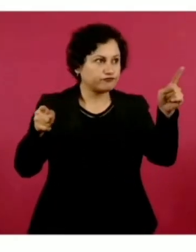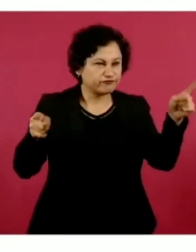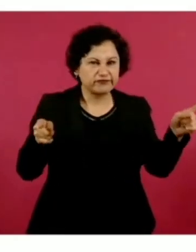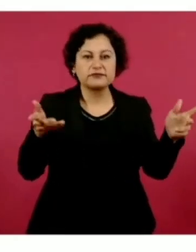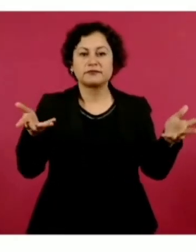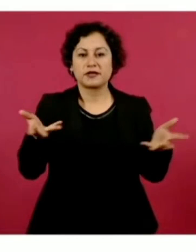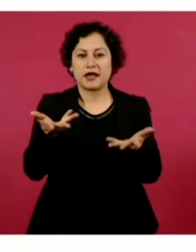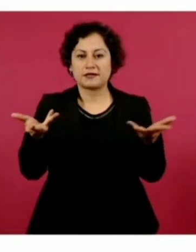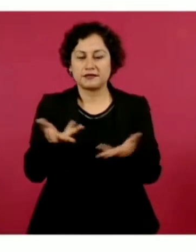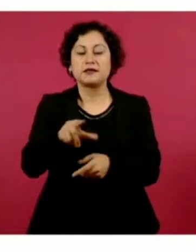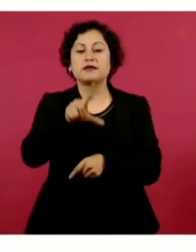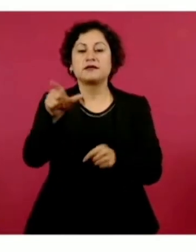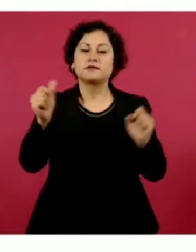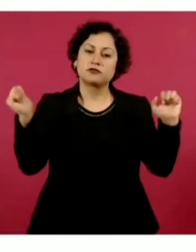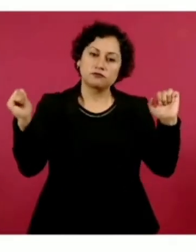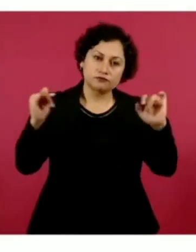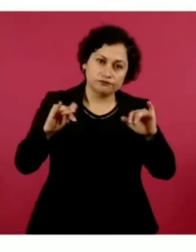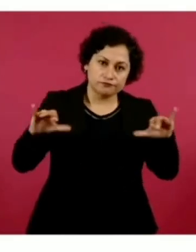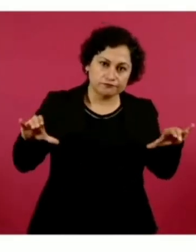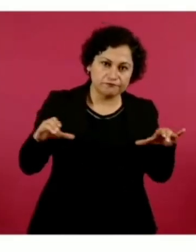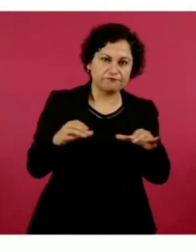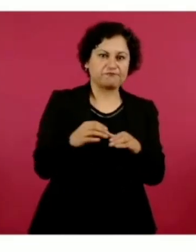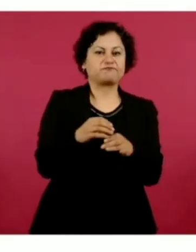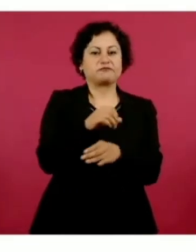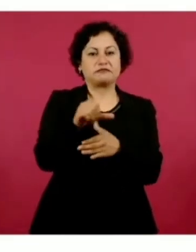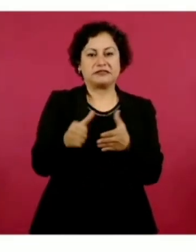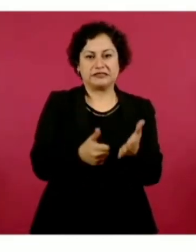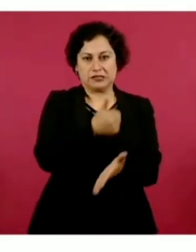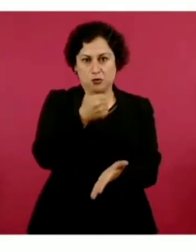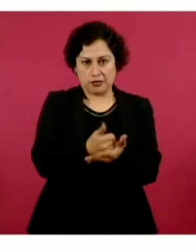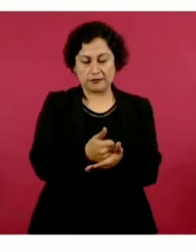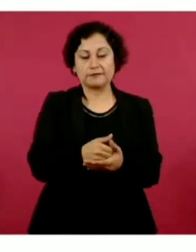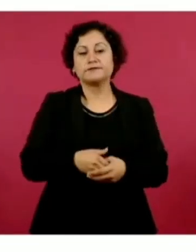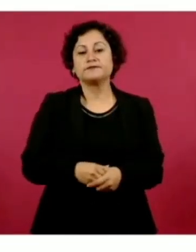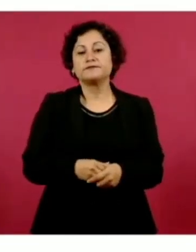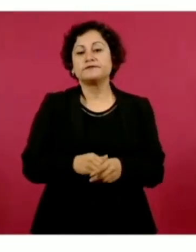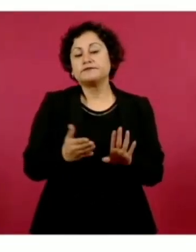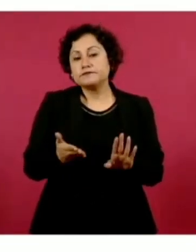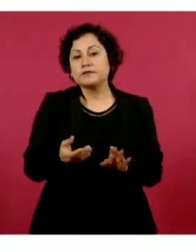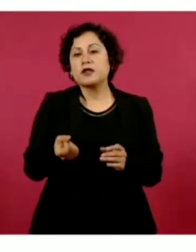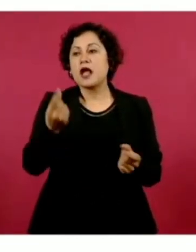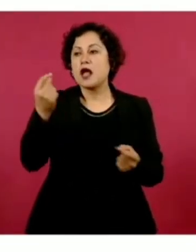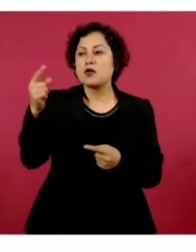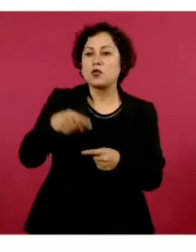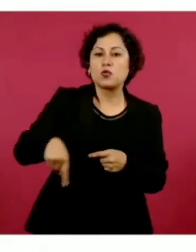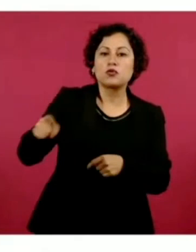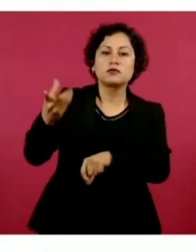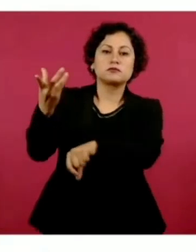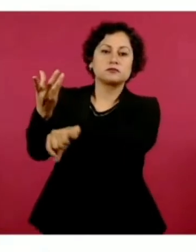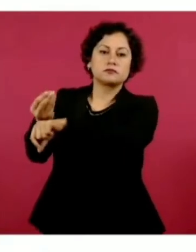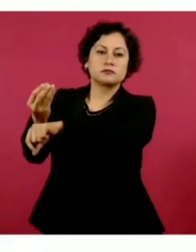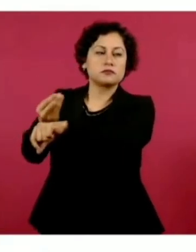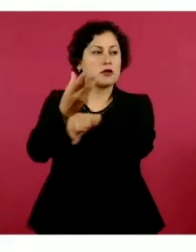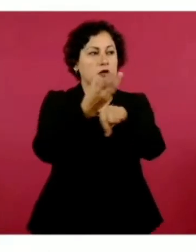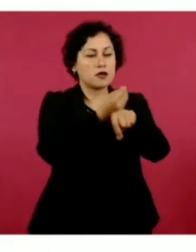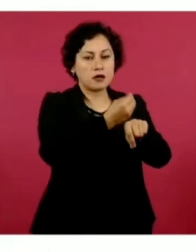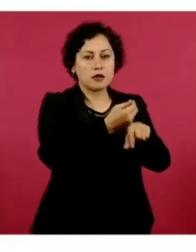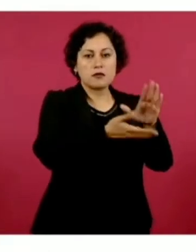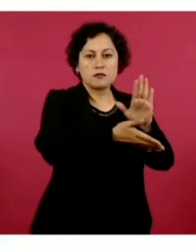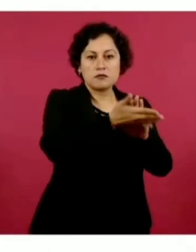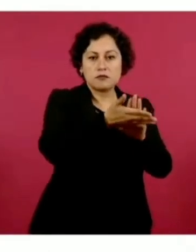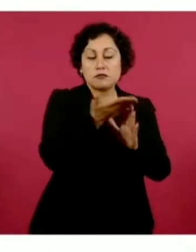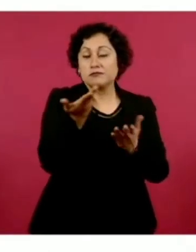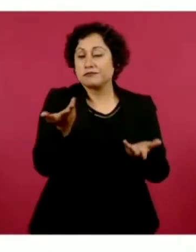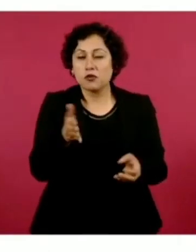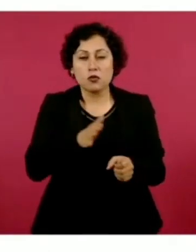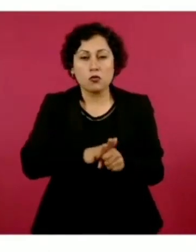necesariamente en los centros urbanos. Y las acciones fueron de infraestructura y de adquisición de equipos. ¿Qué tipo de infraestructura? La impermeabilización, por